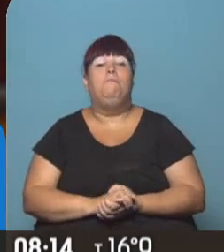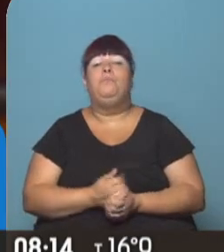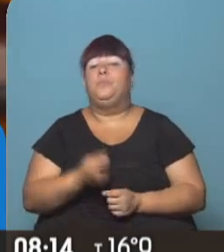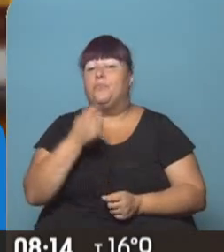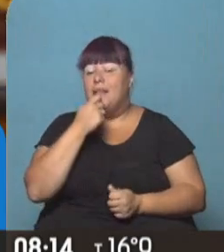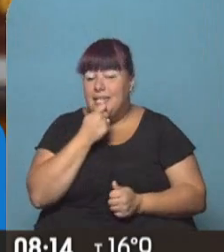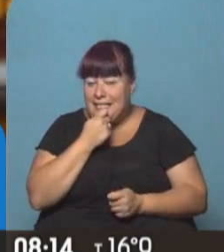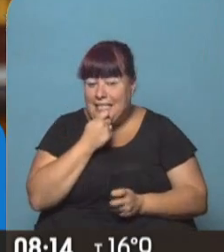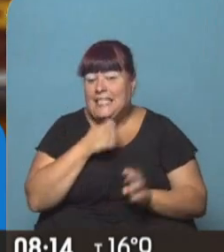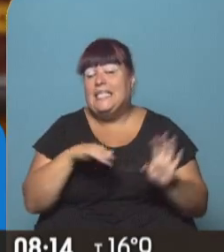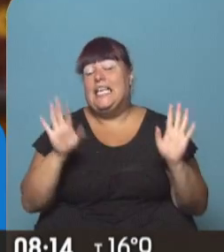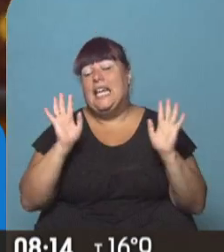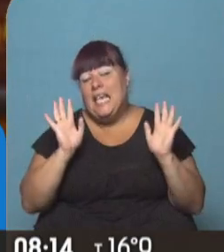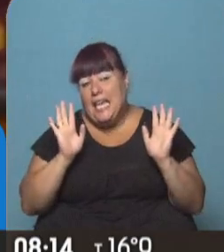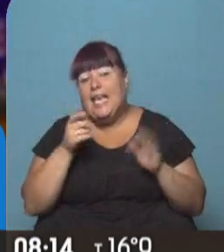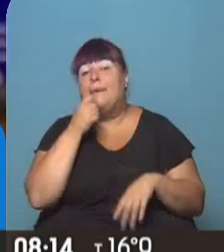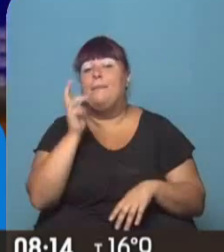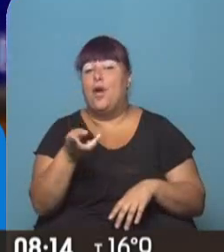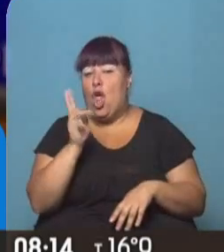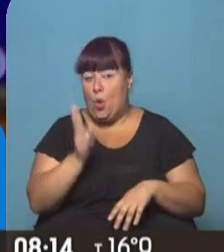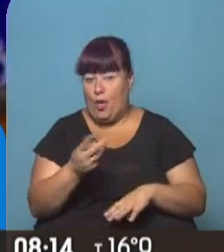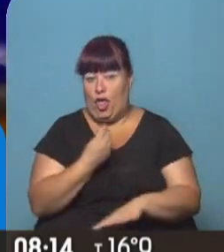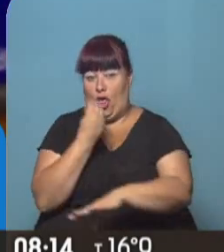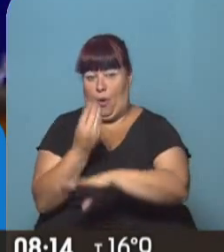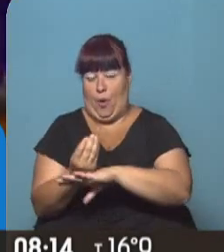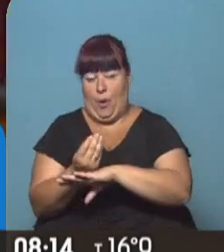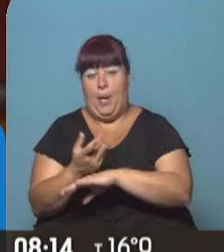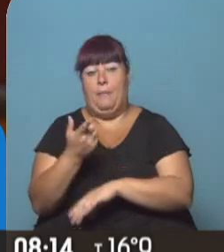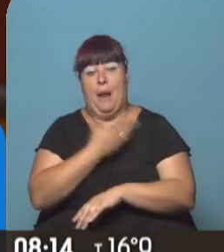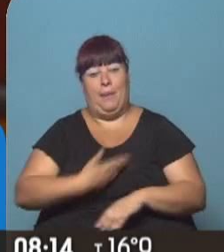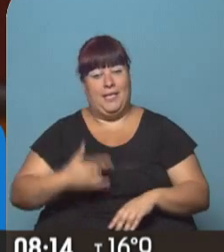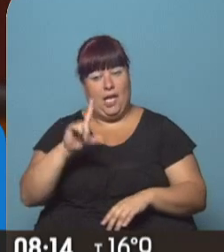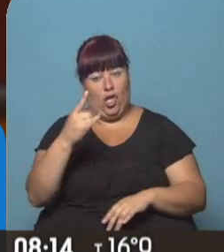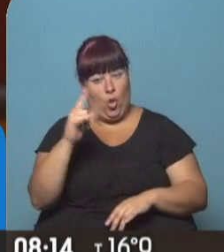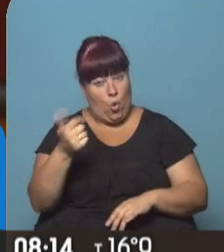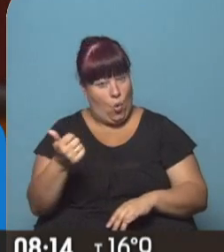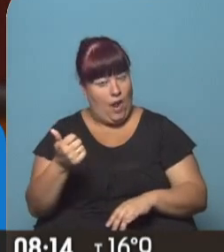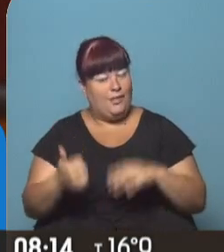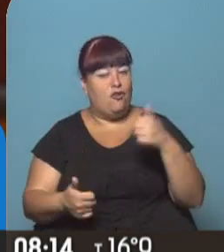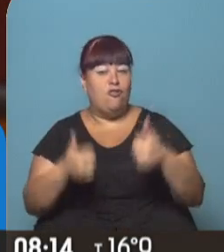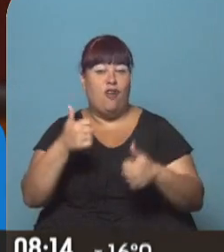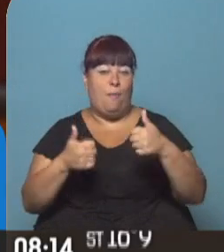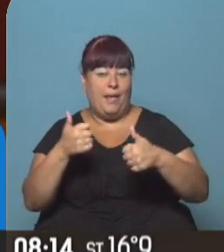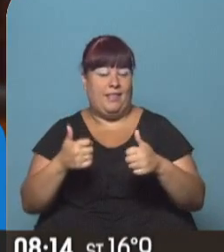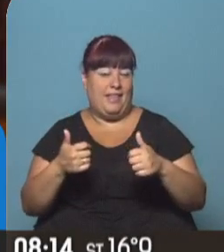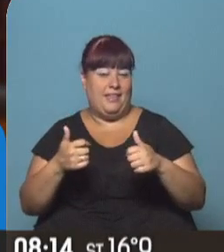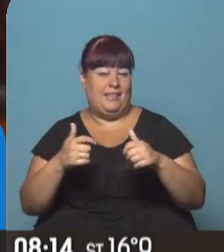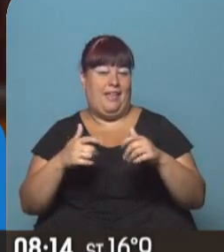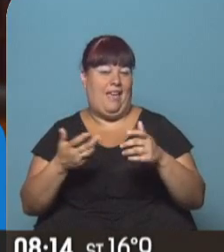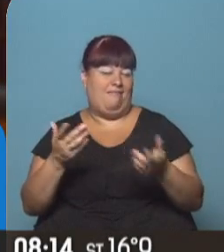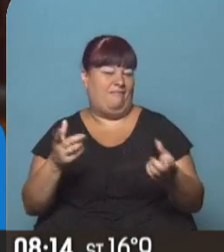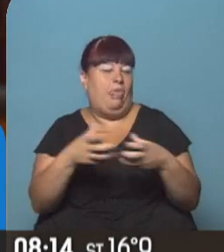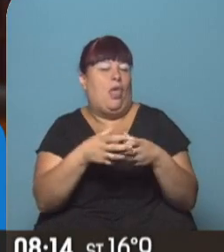si fuera prohibida la candidatura de Lula, sería una competencia de enanos